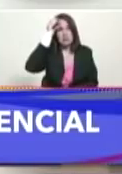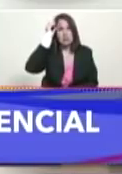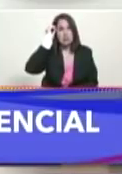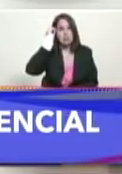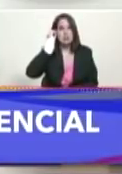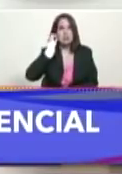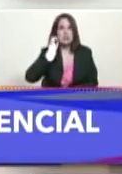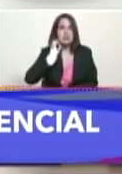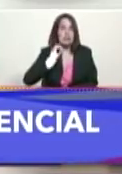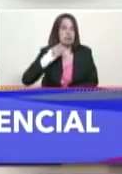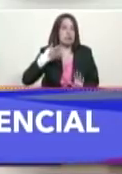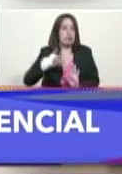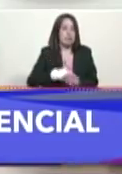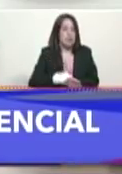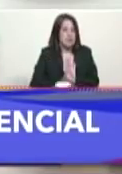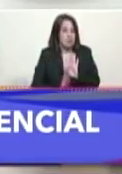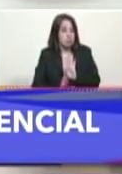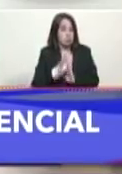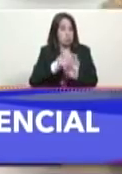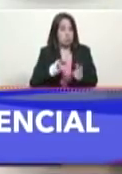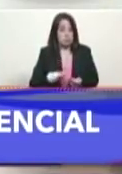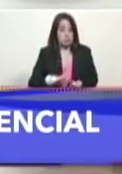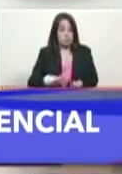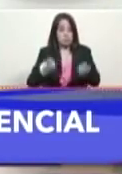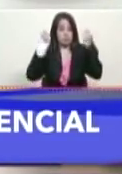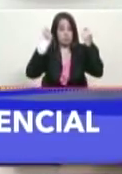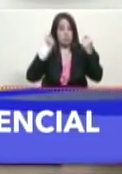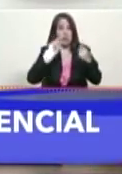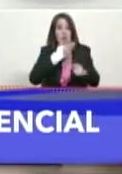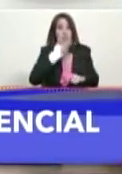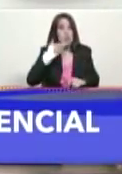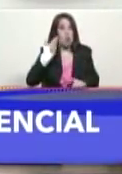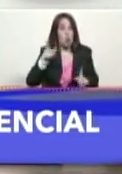de lo que hemos superado, de lo que estamos superando.